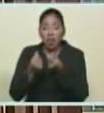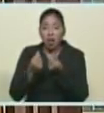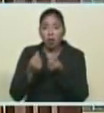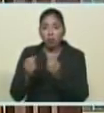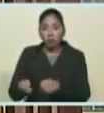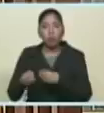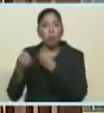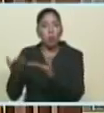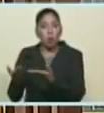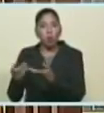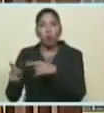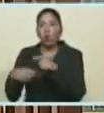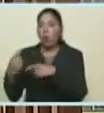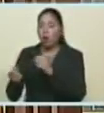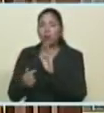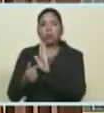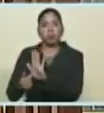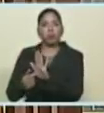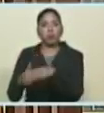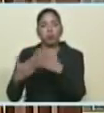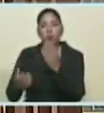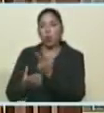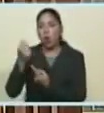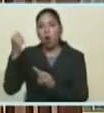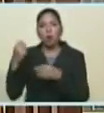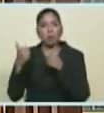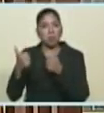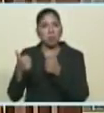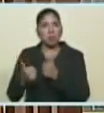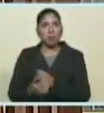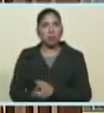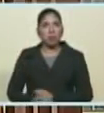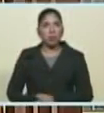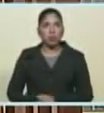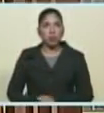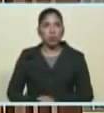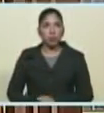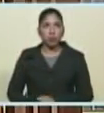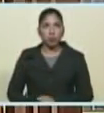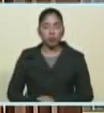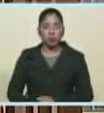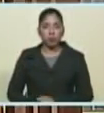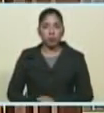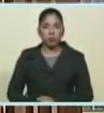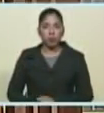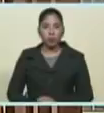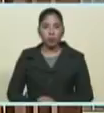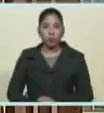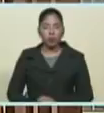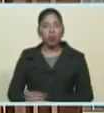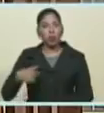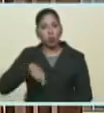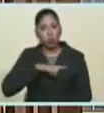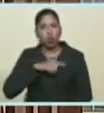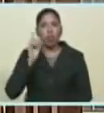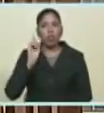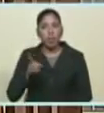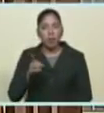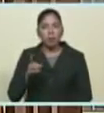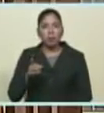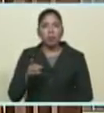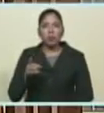Sobre todo con un proceso inflacionario inducido, criminal, tan bárbaro. Donde nosotros tenemos que